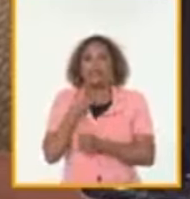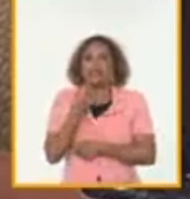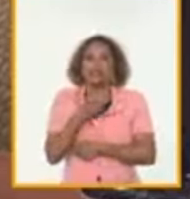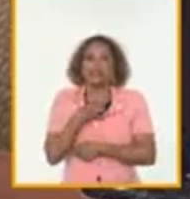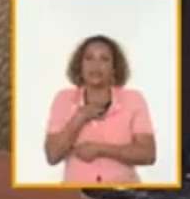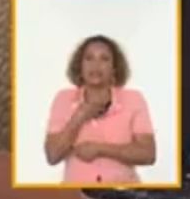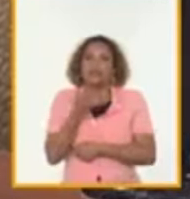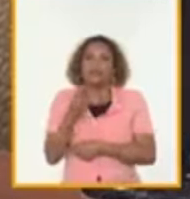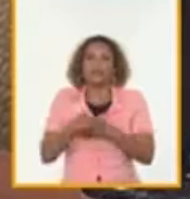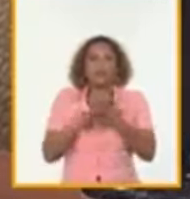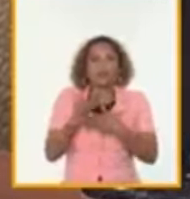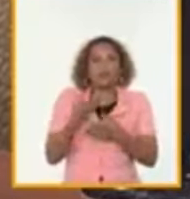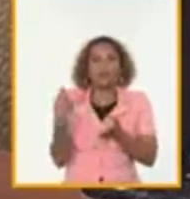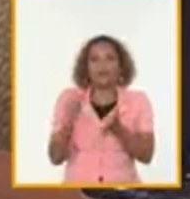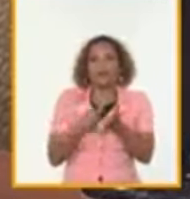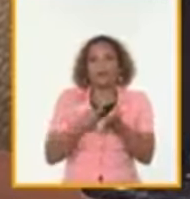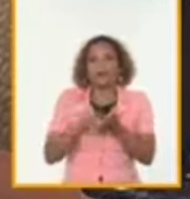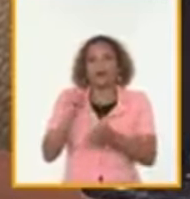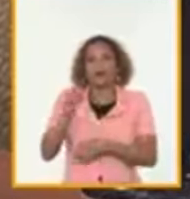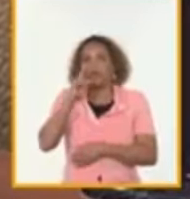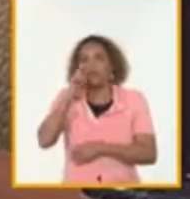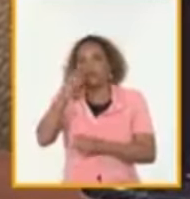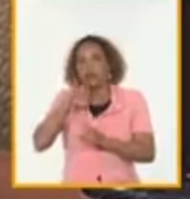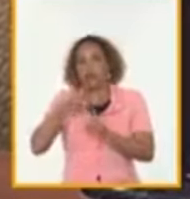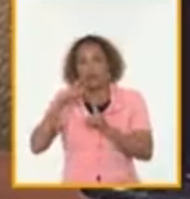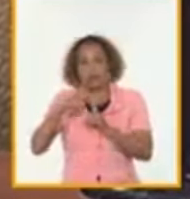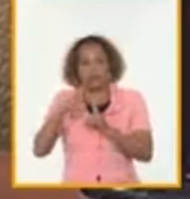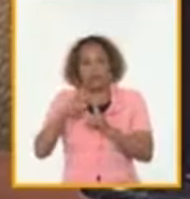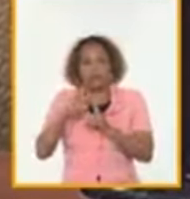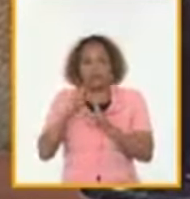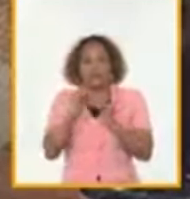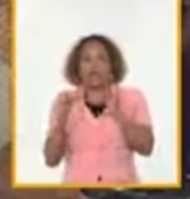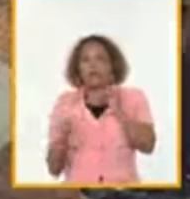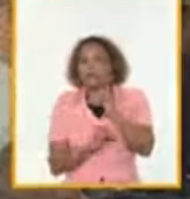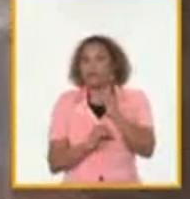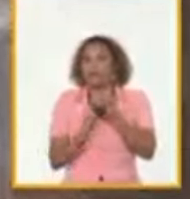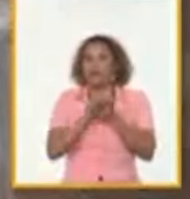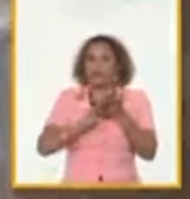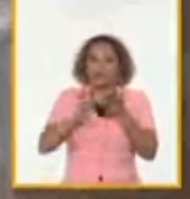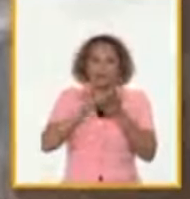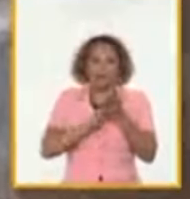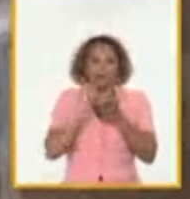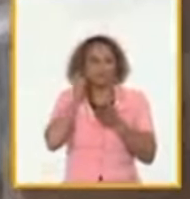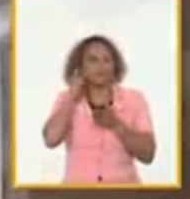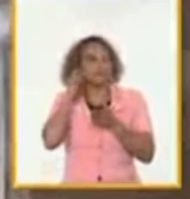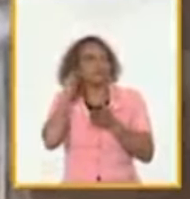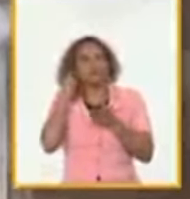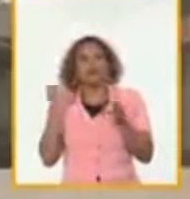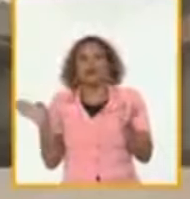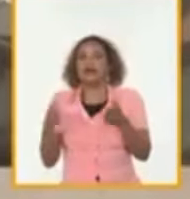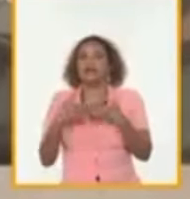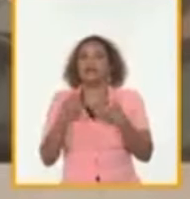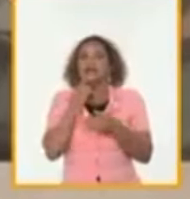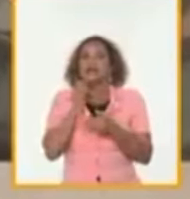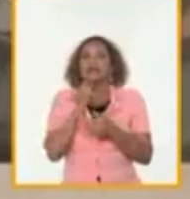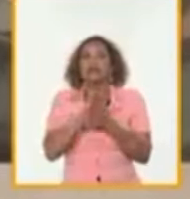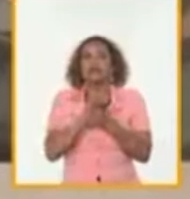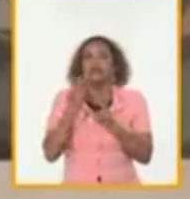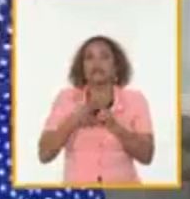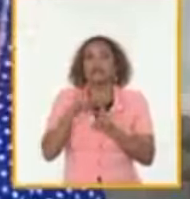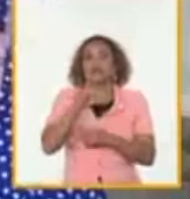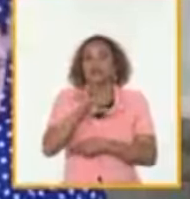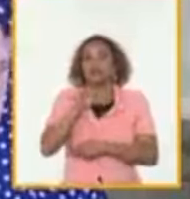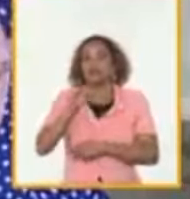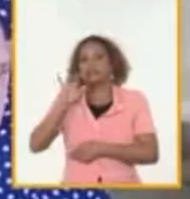déficit fiscal pero está muy por debajo de lo que habíamos planificado al cierre de mayo tenemos 565